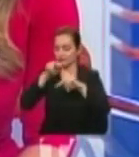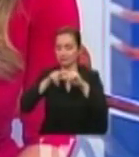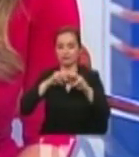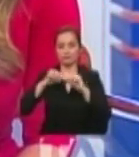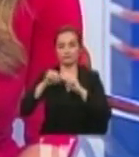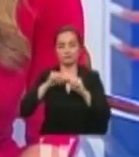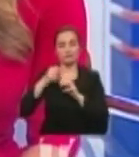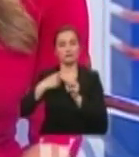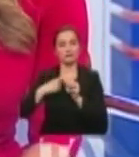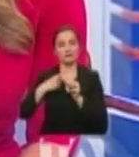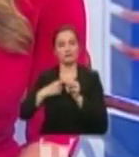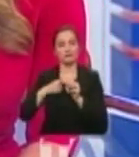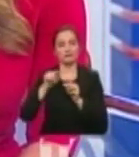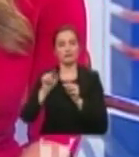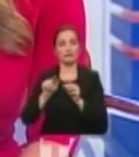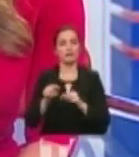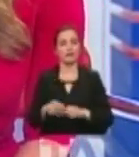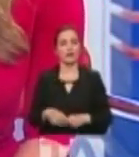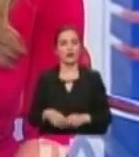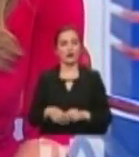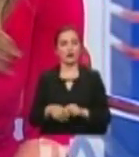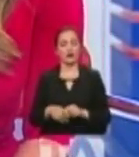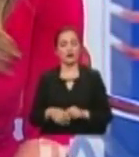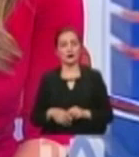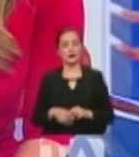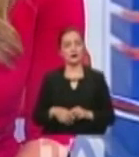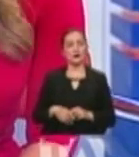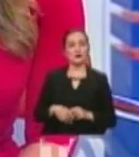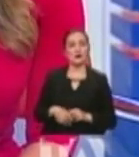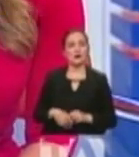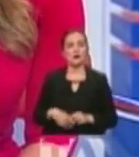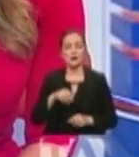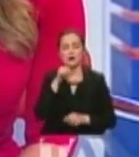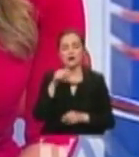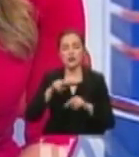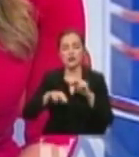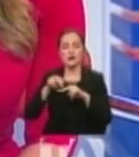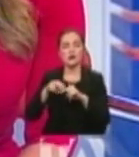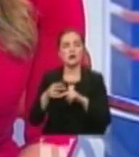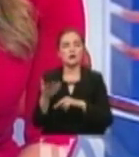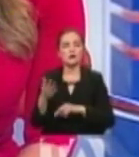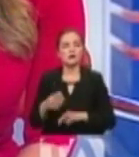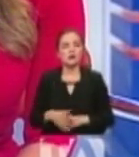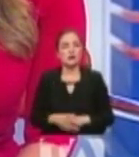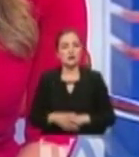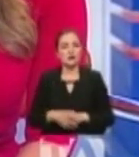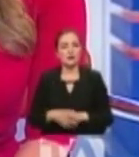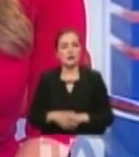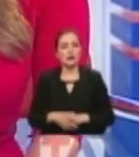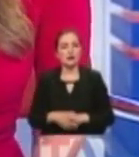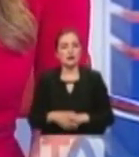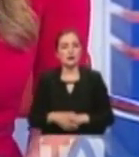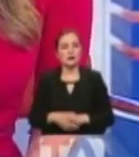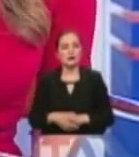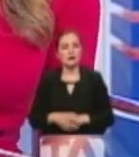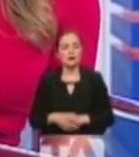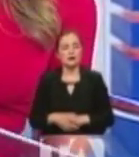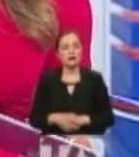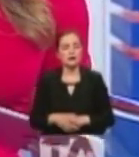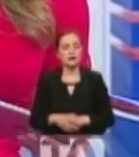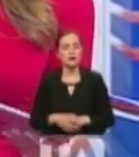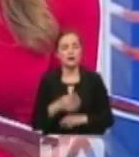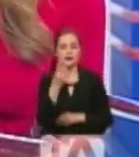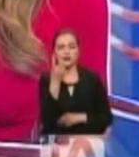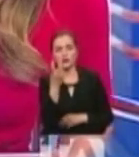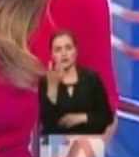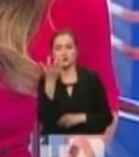del metro para Quito y esto implica que pues para las obras que quedan simplemente se registre o se pueda trabajar con un